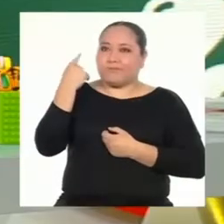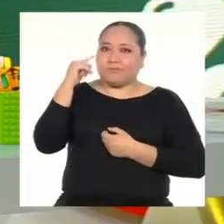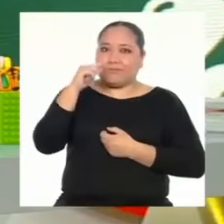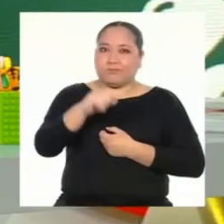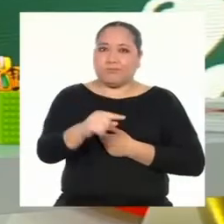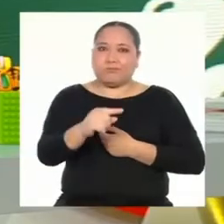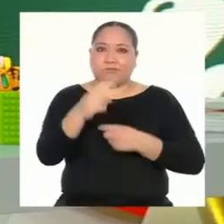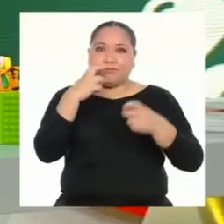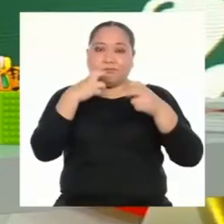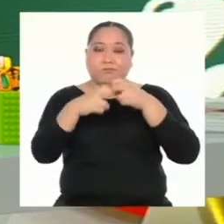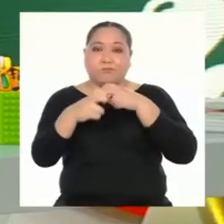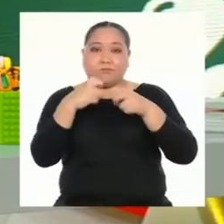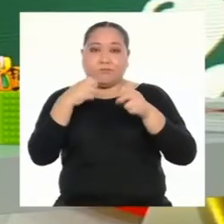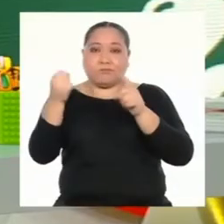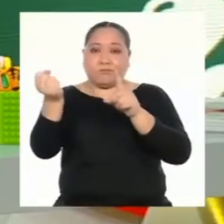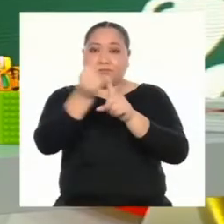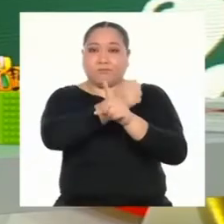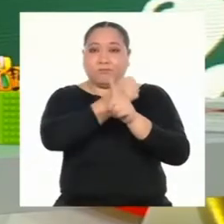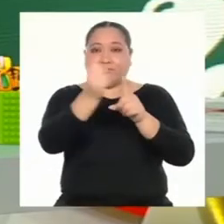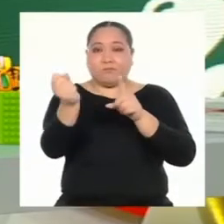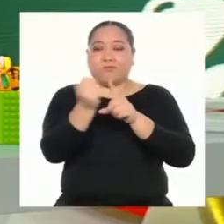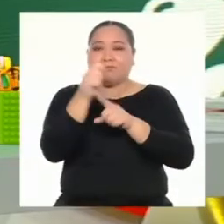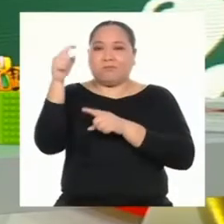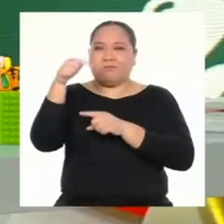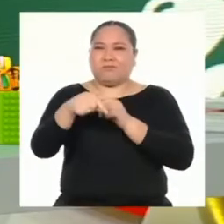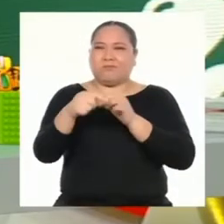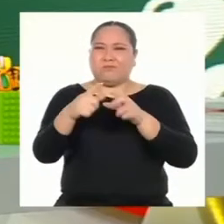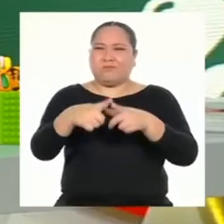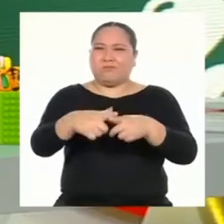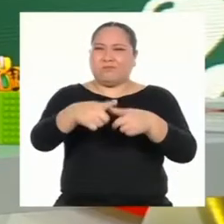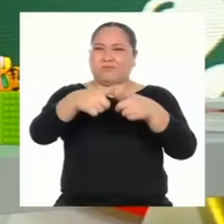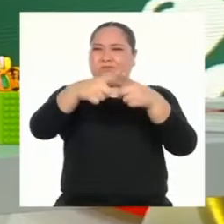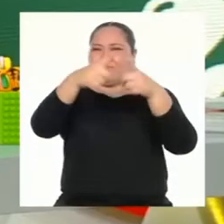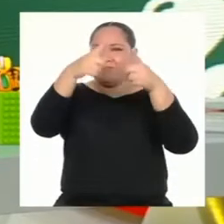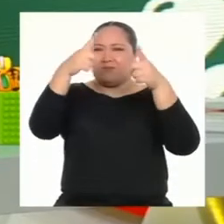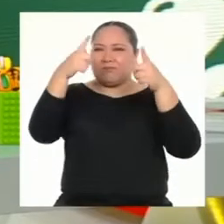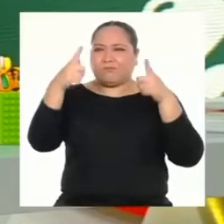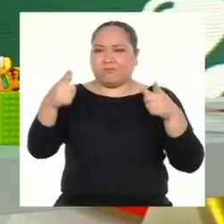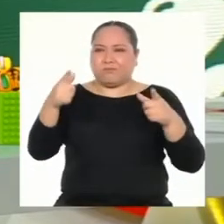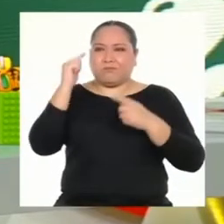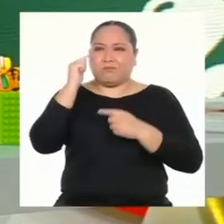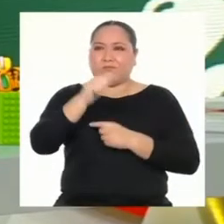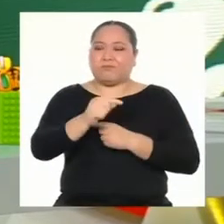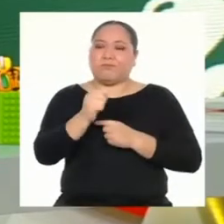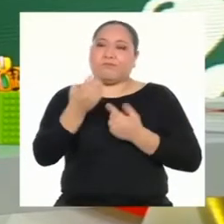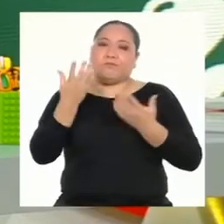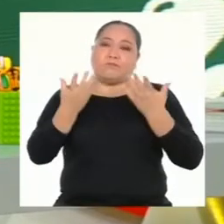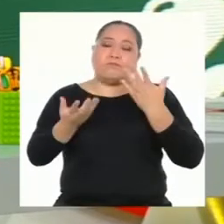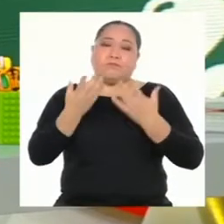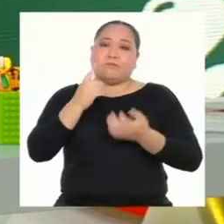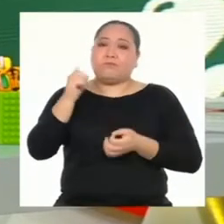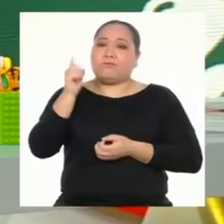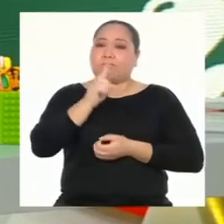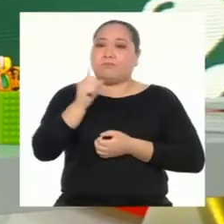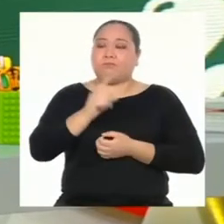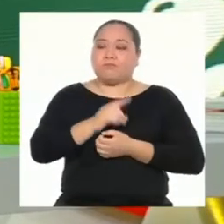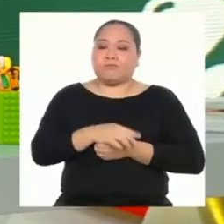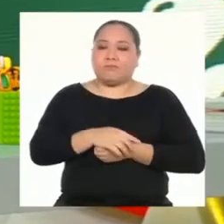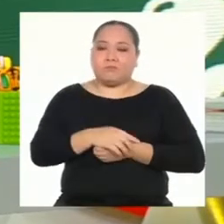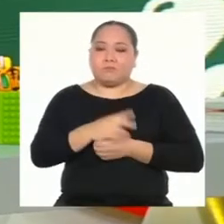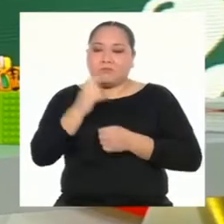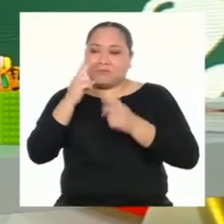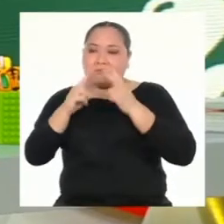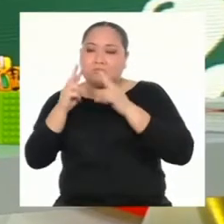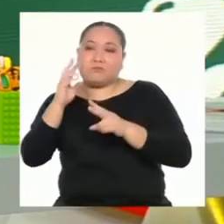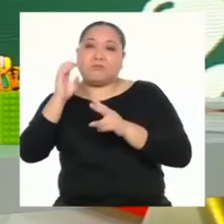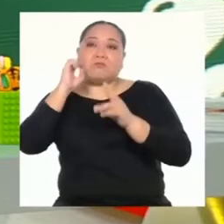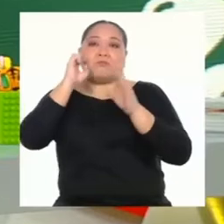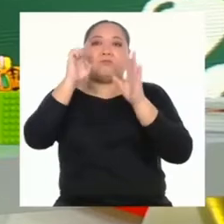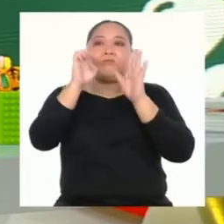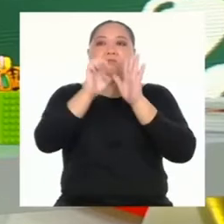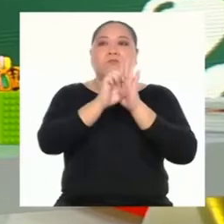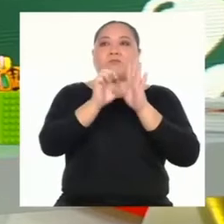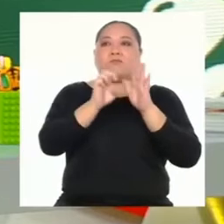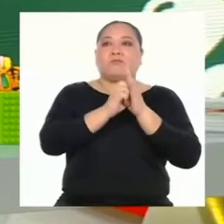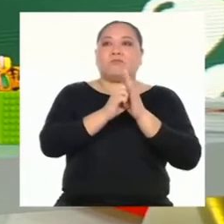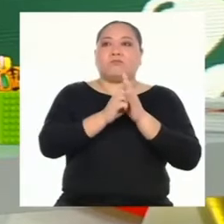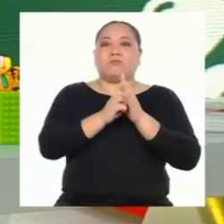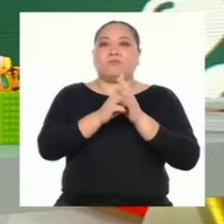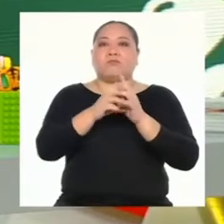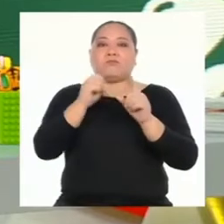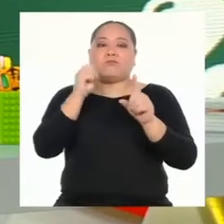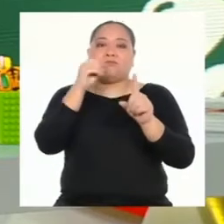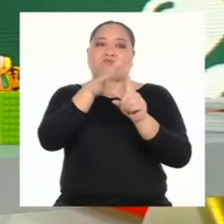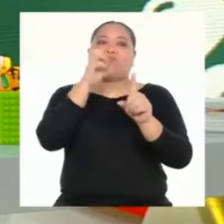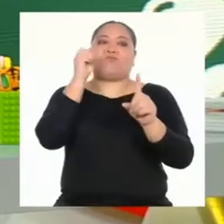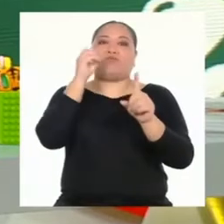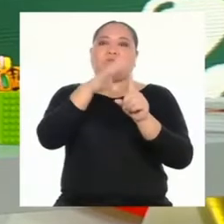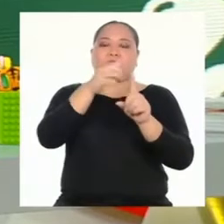Las consecuencias de la violencia pueden llegar a ser muy graves, incluso cuando pueden no ser tan notorias, como en el caso de la